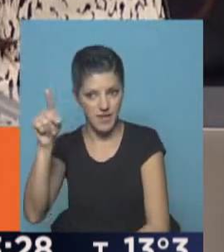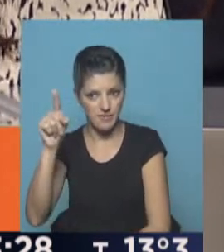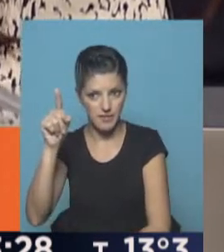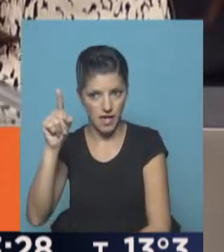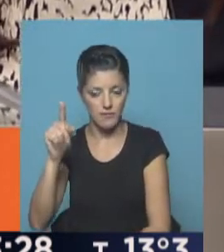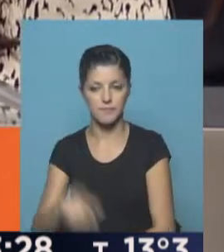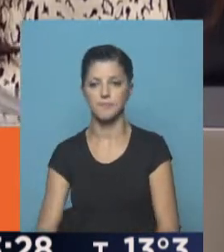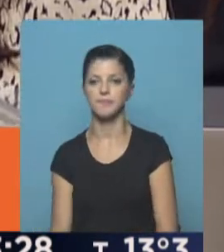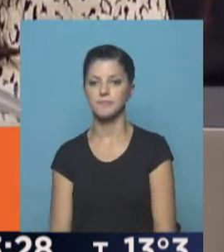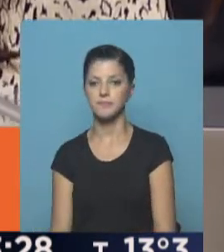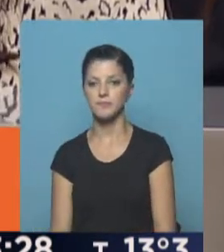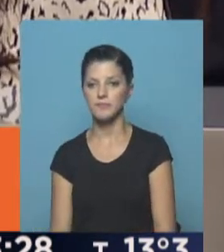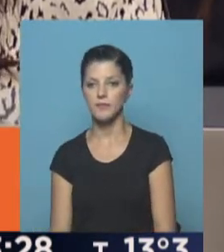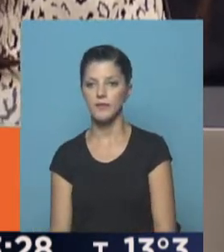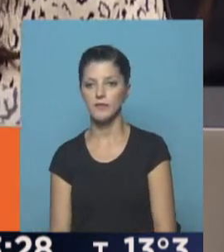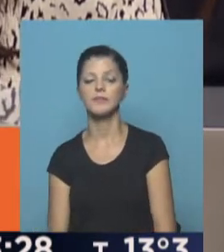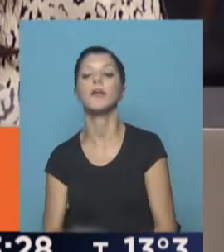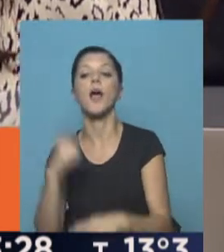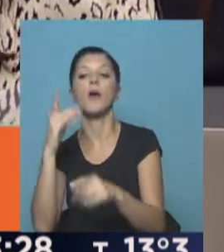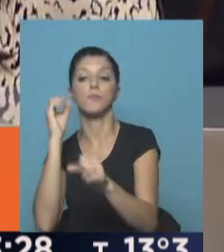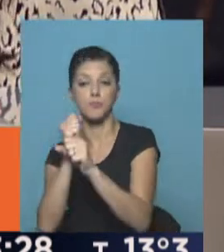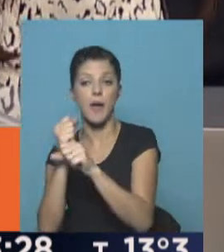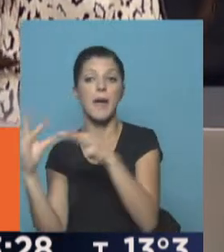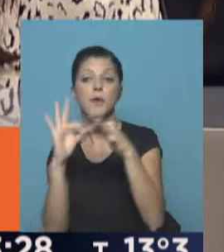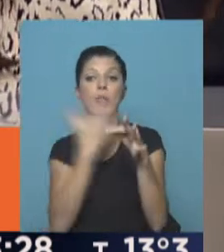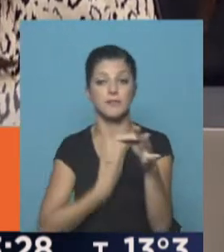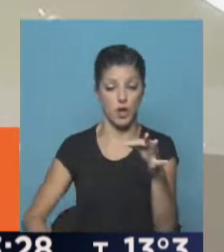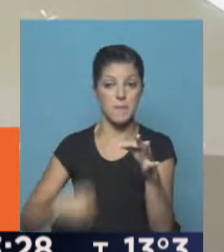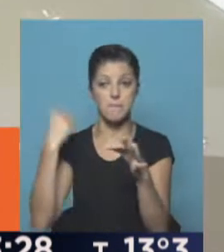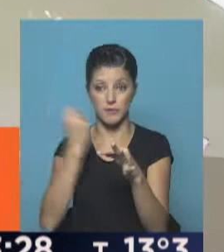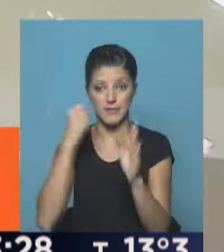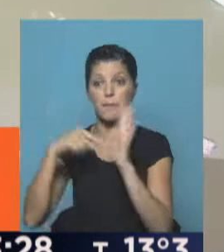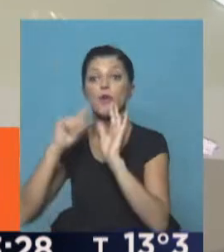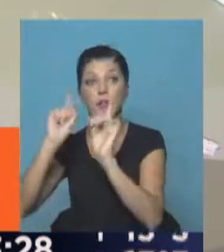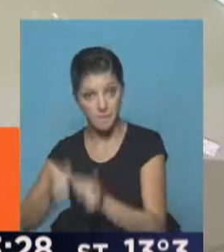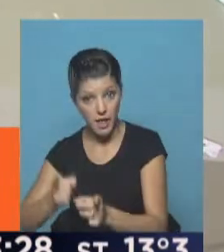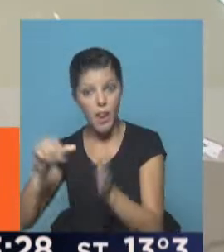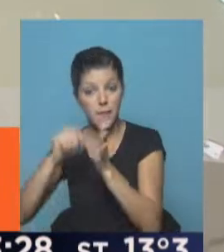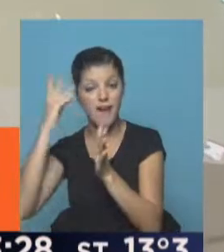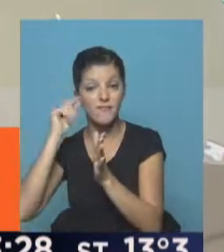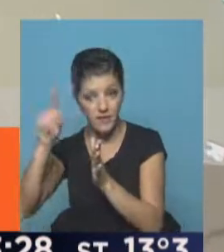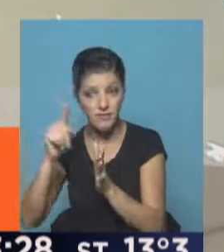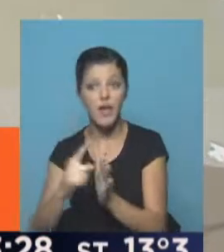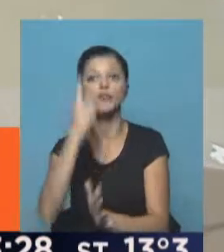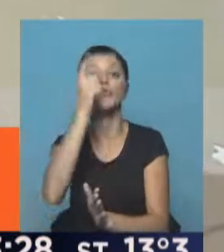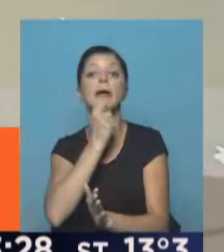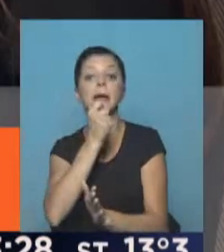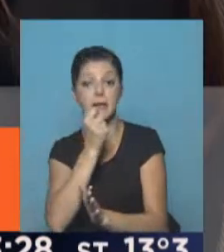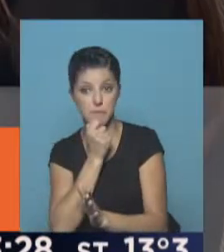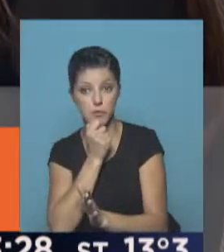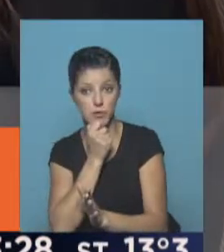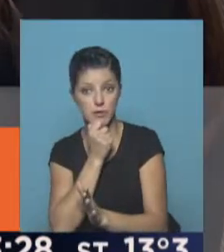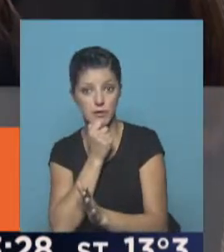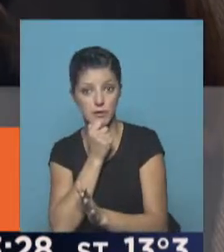laboral sobre el Estado muy grande, pero también ha sido un modelo de lo que ha sido la igualdad en